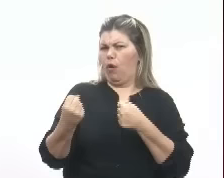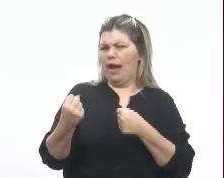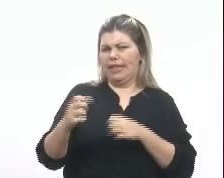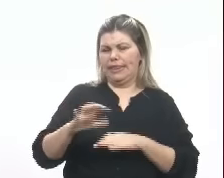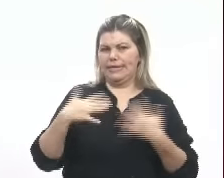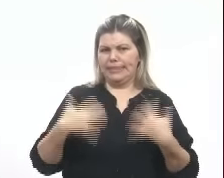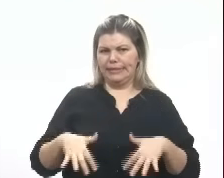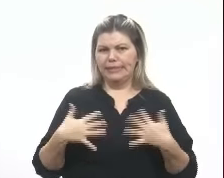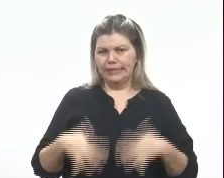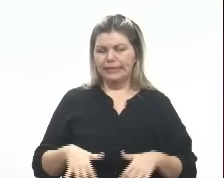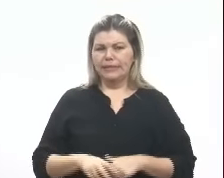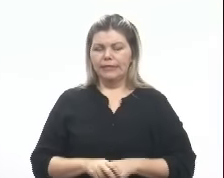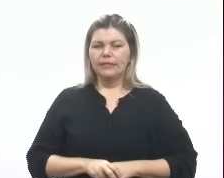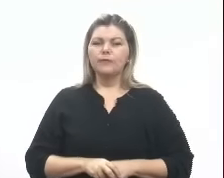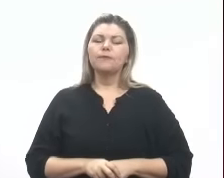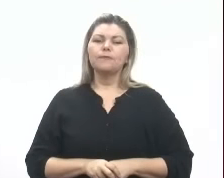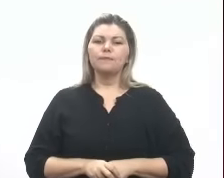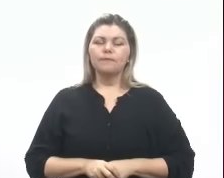Bastante alienadas.